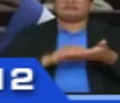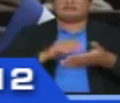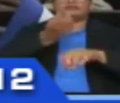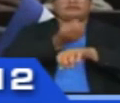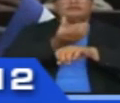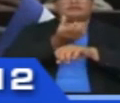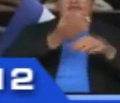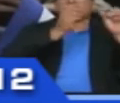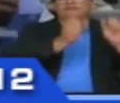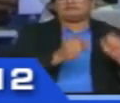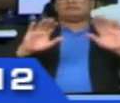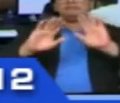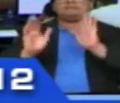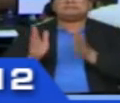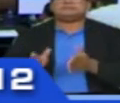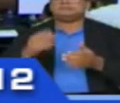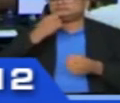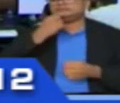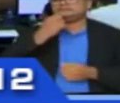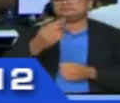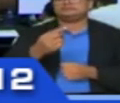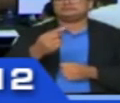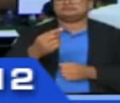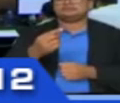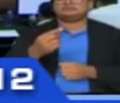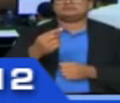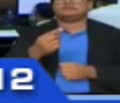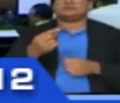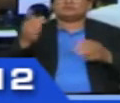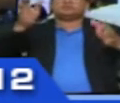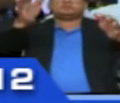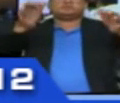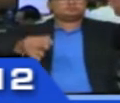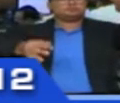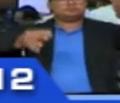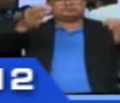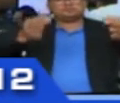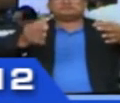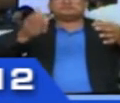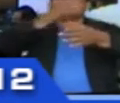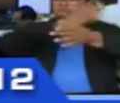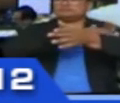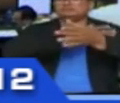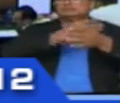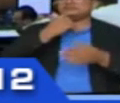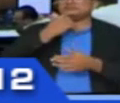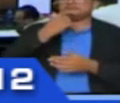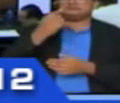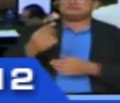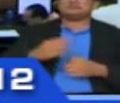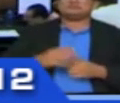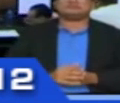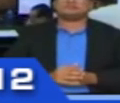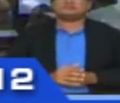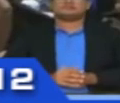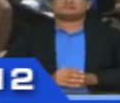constitucionales. Y un aspecto muy ligado con este, pero que yo creo que también hay que tomarlo en cuenta, es precisamente